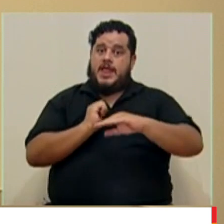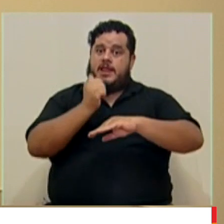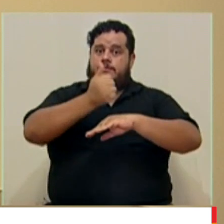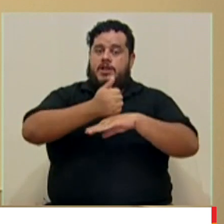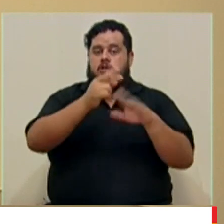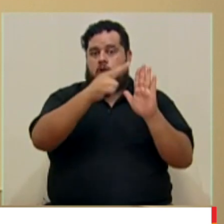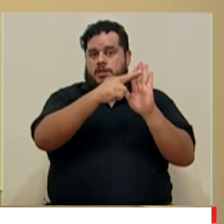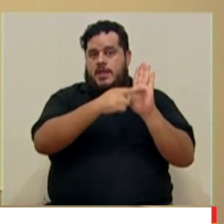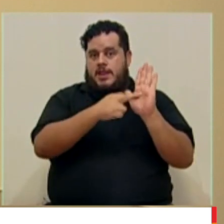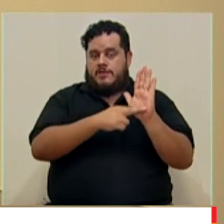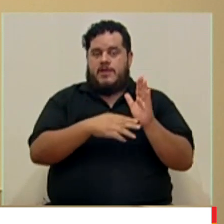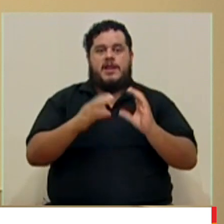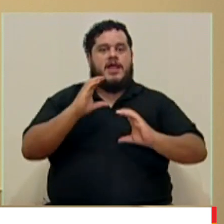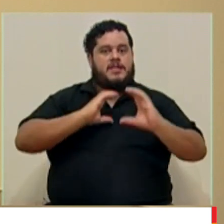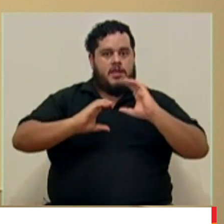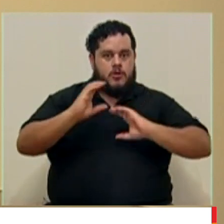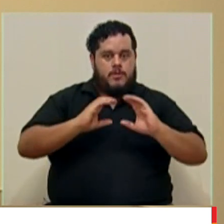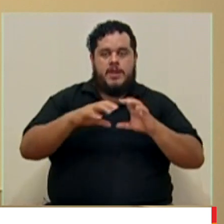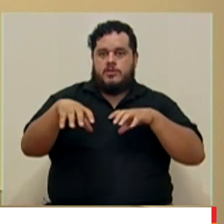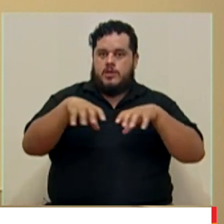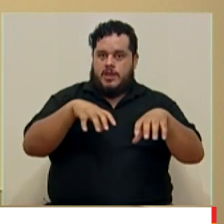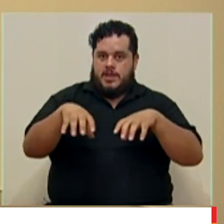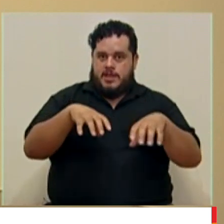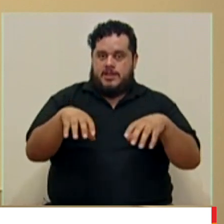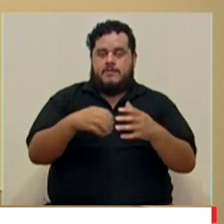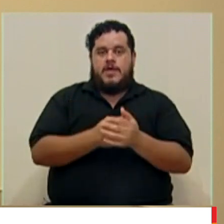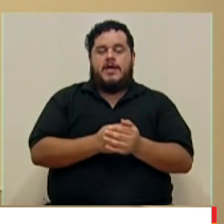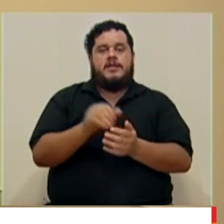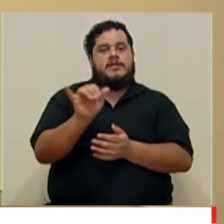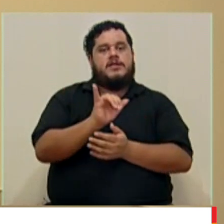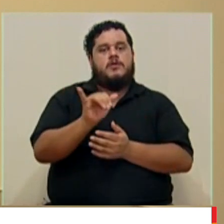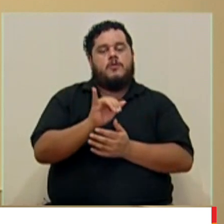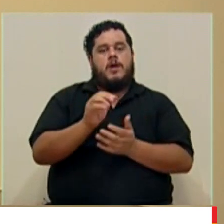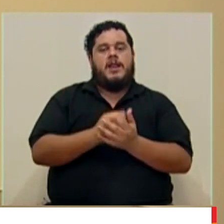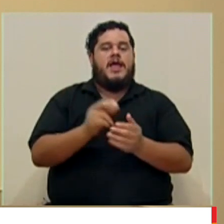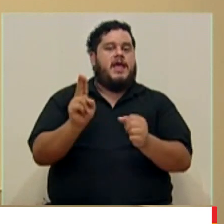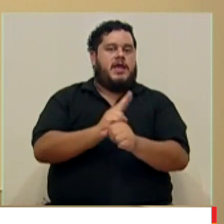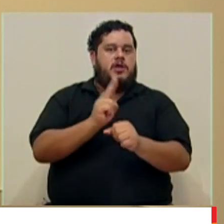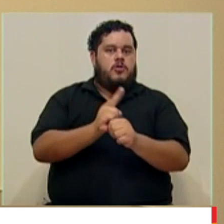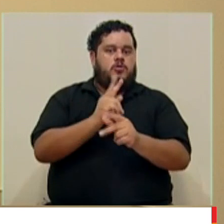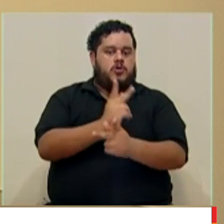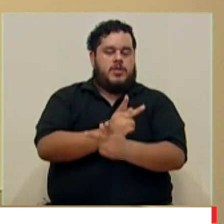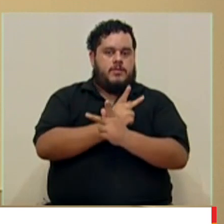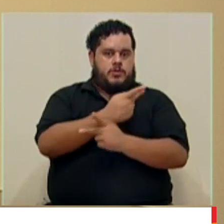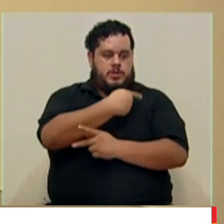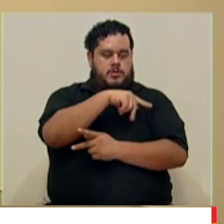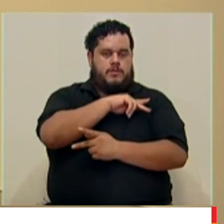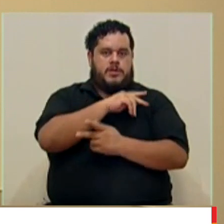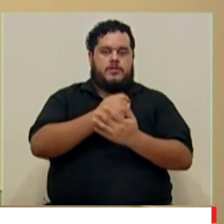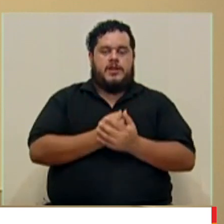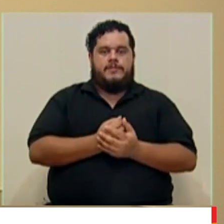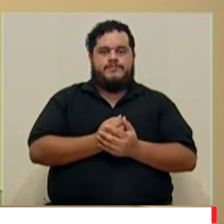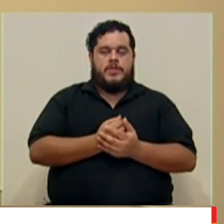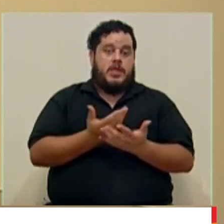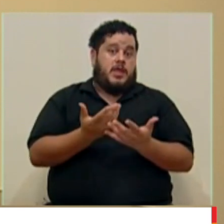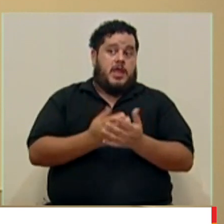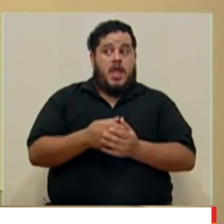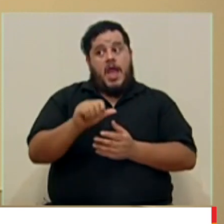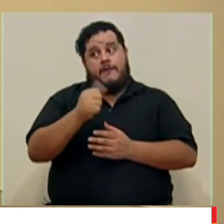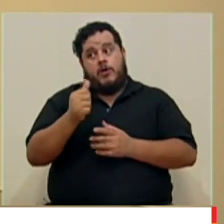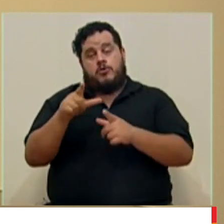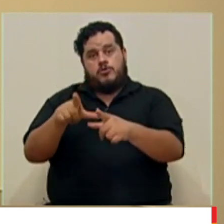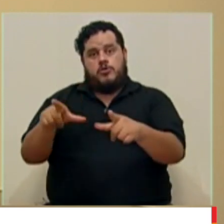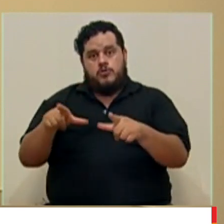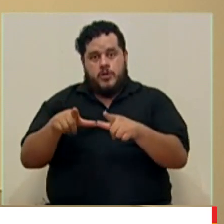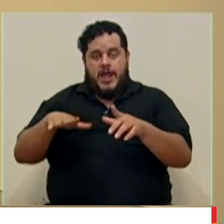implementación de las medidas, en comercio, en actividades, asimismo también el uso de protección personal. Pues habrán otros